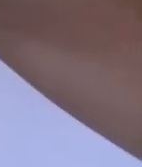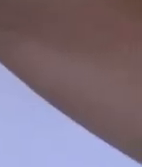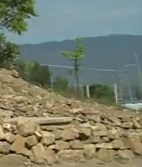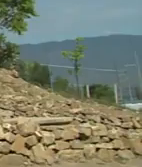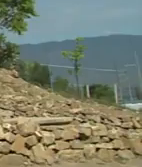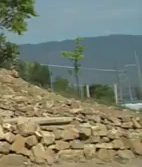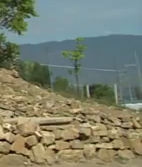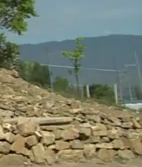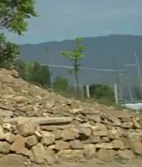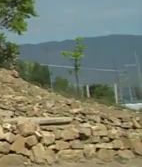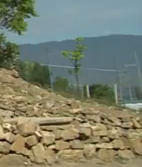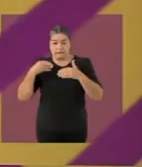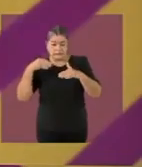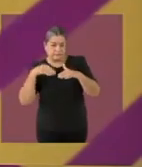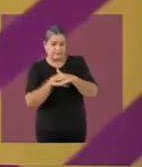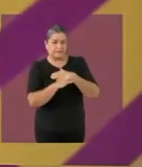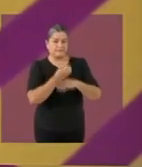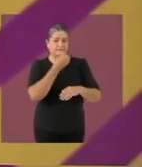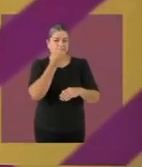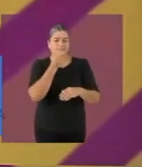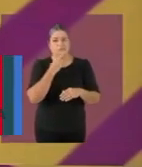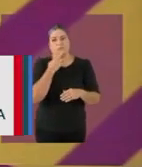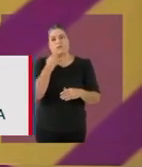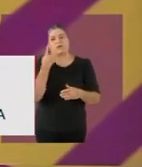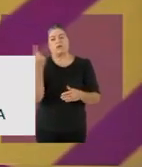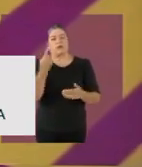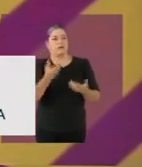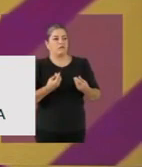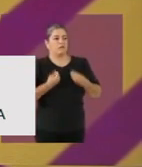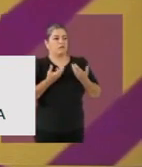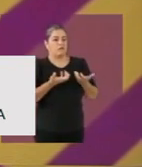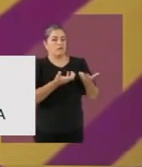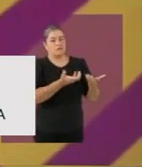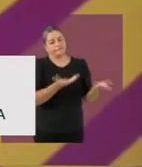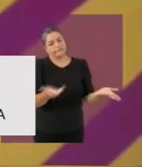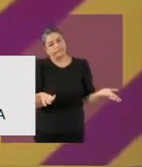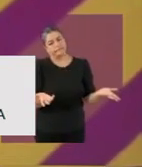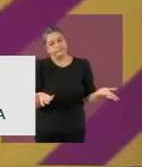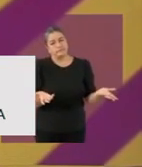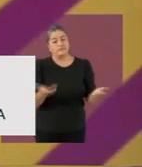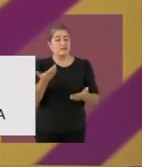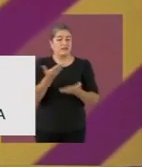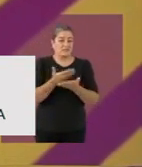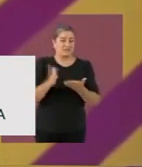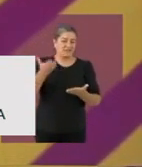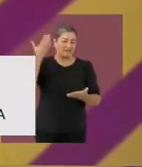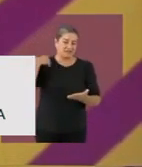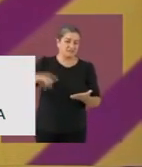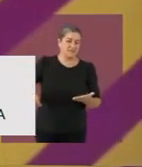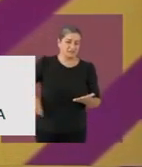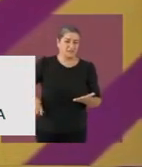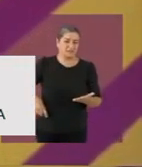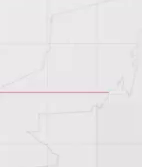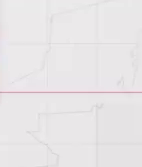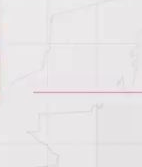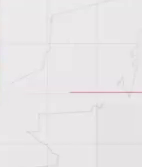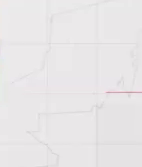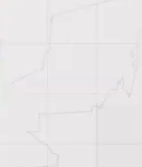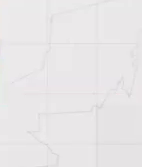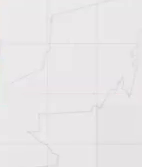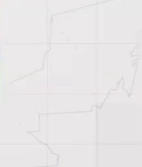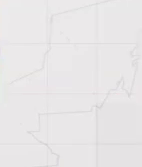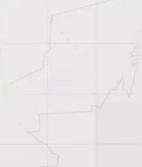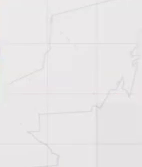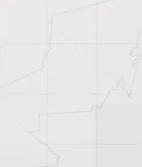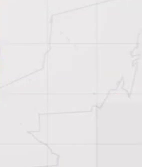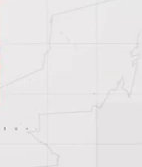candidata aumentó los porcentajes cuando fui jefa de gobierno hice dos universidades públicas la Rosario Castellanos y la universidad de la salud esto es